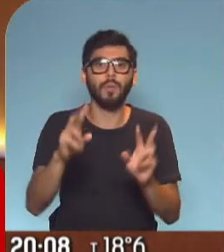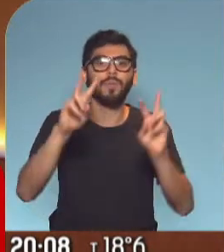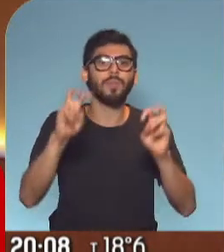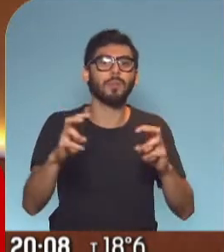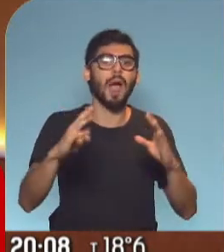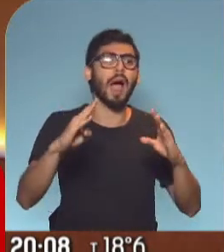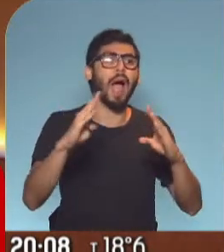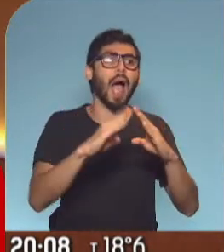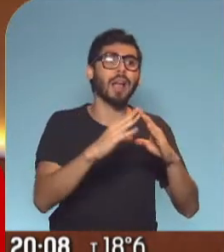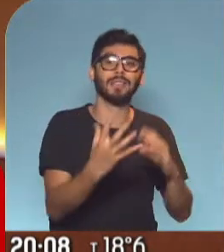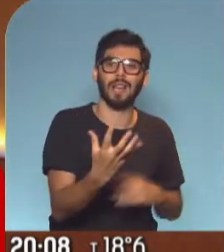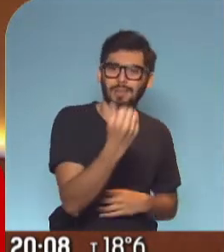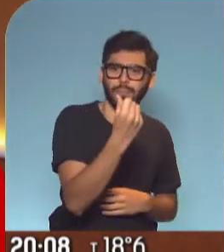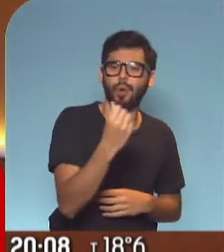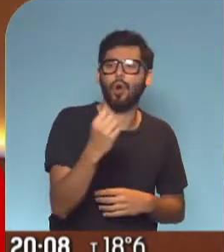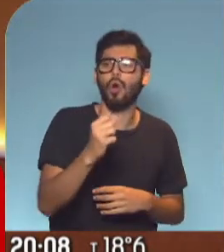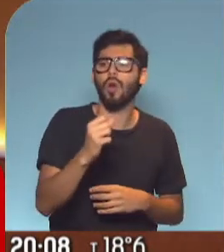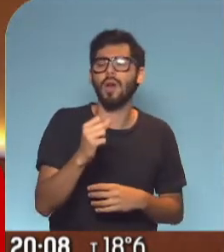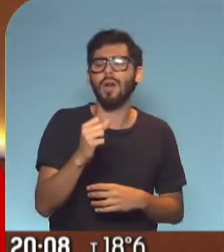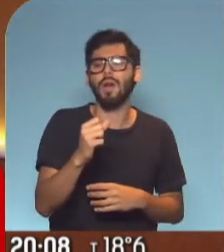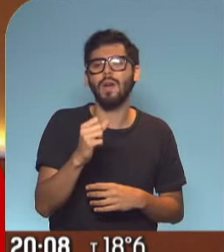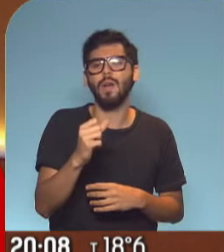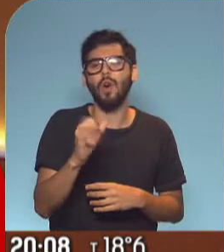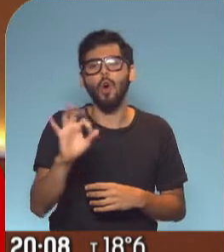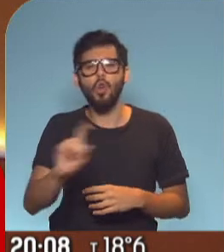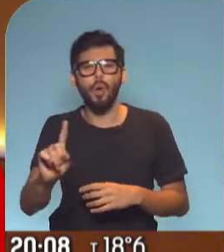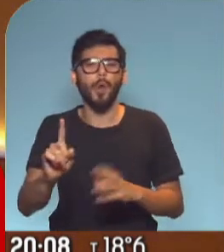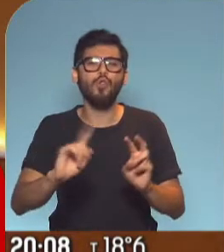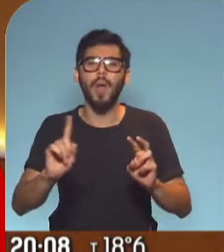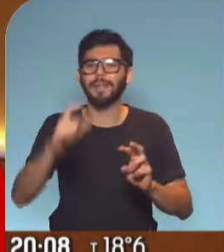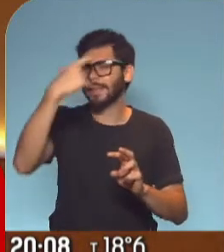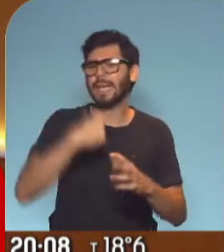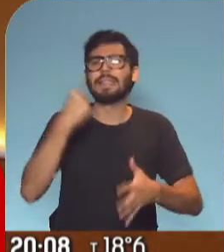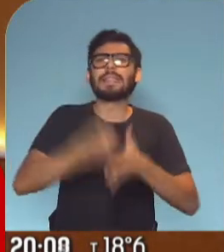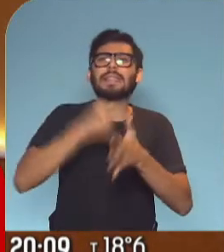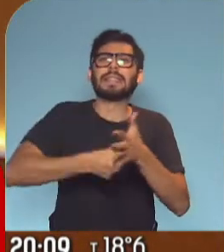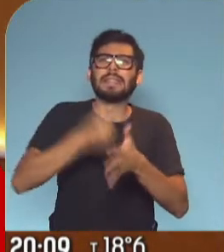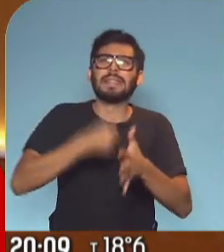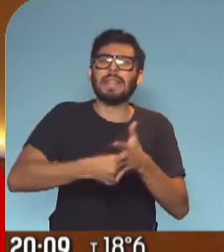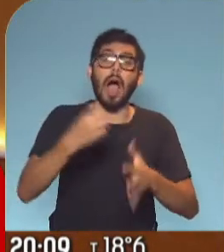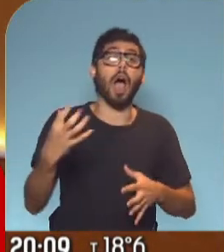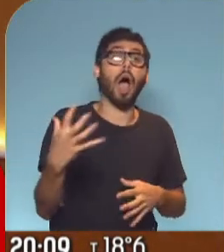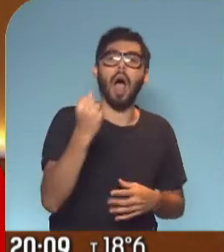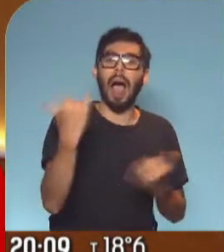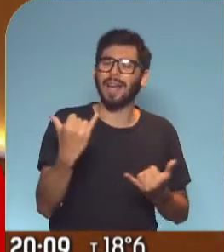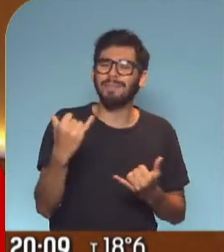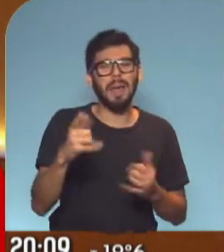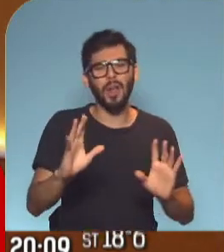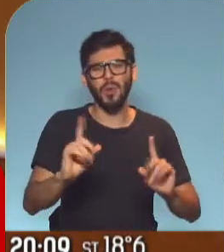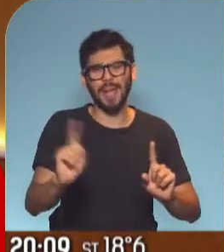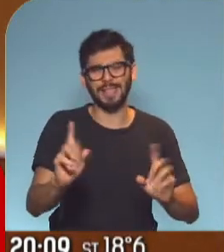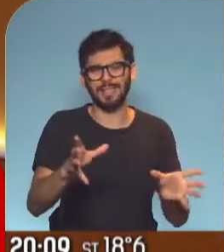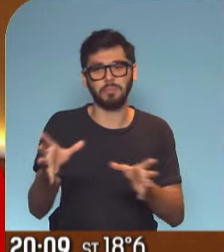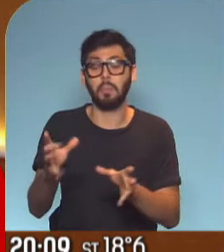ver con esforzarse lo suficiente para lograrlo. Creo que cualquier persona que está en una situación en la que está alquilando,